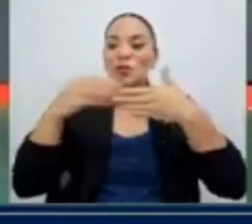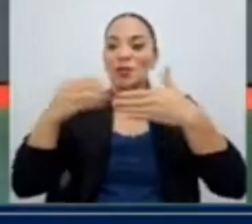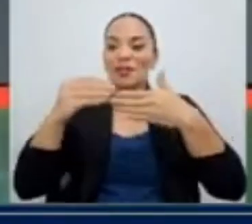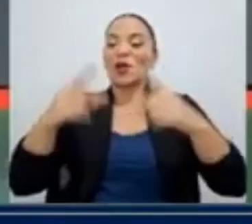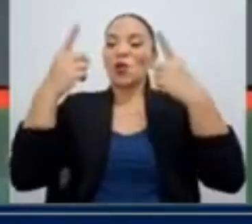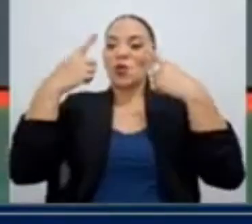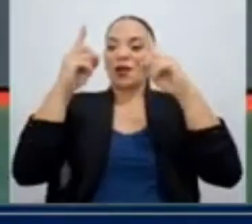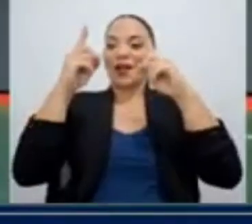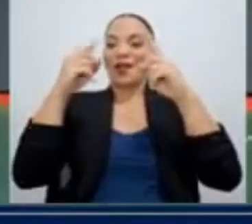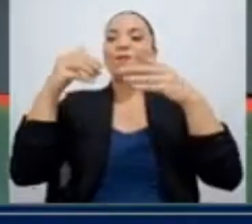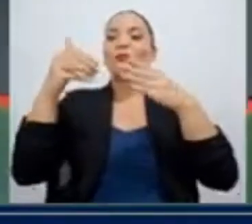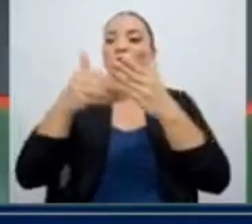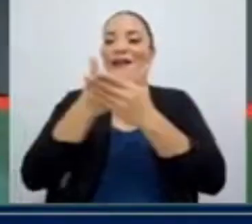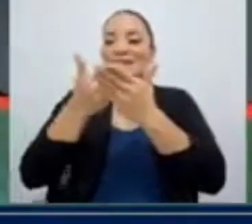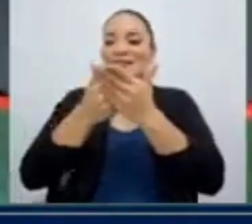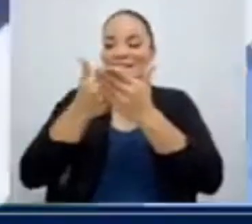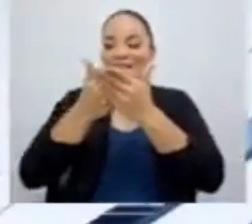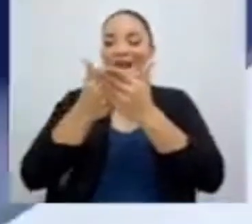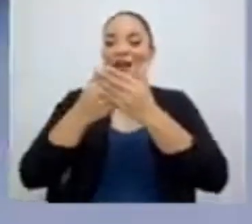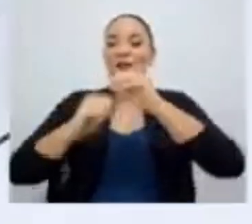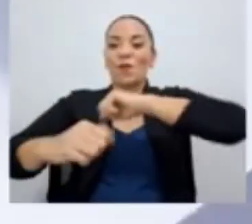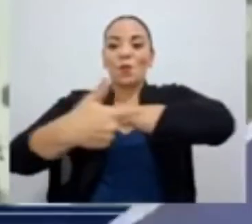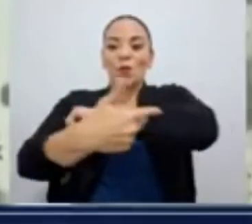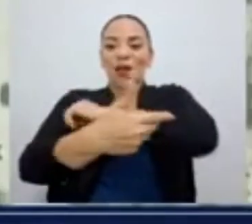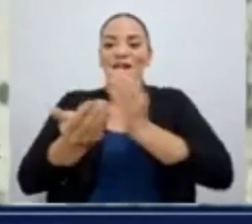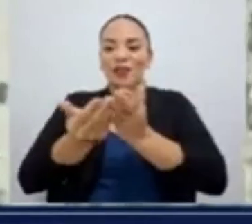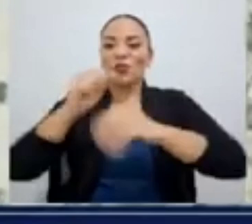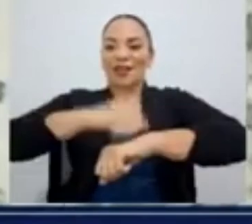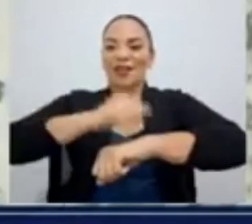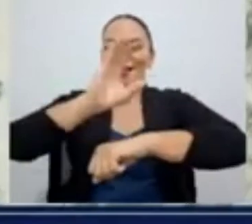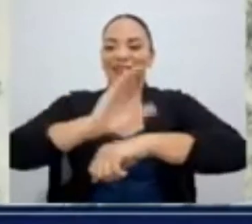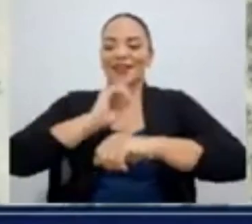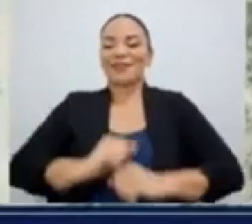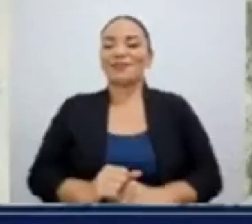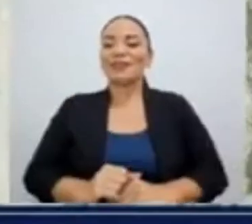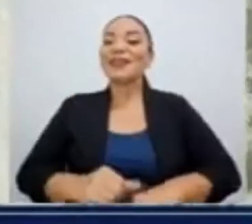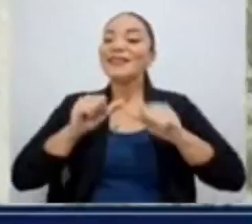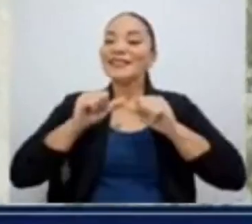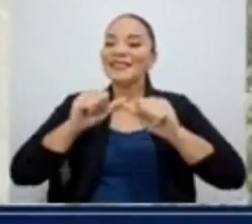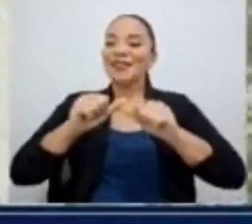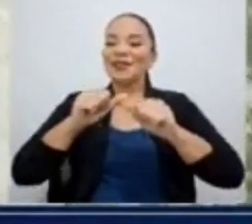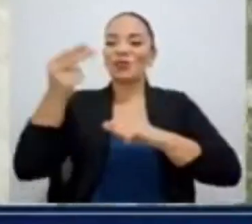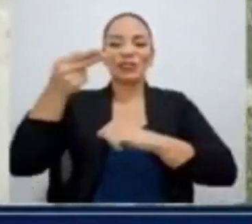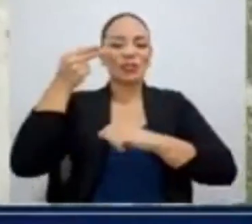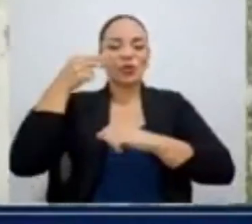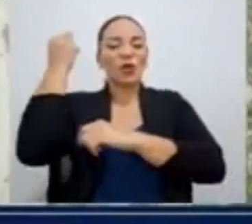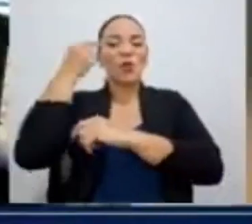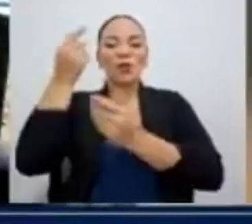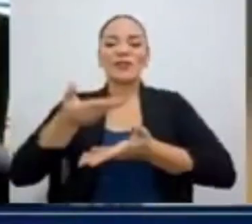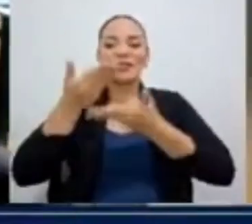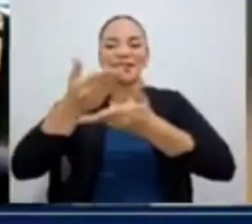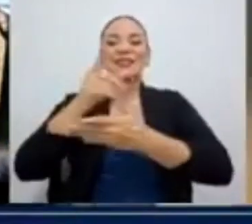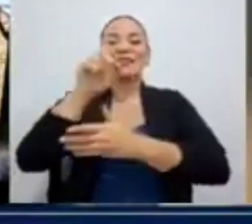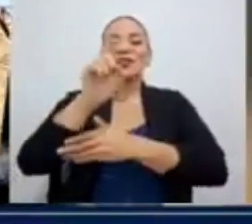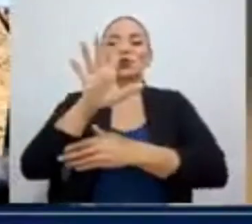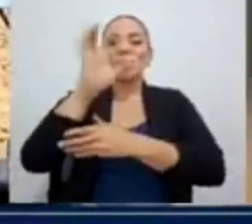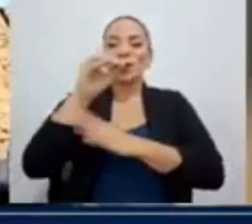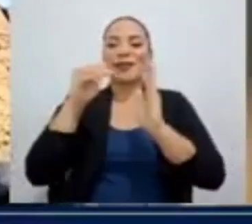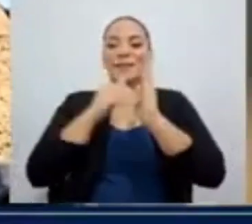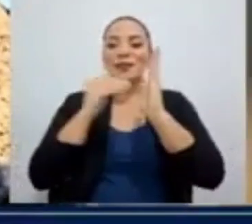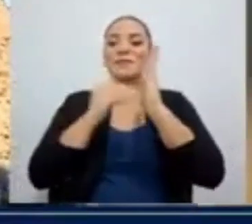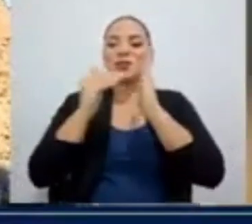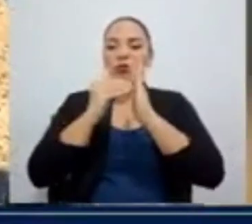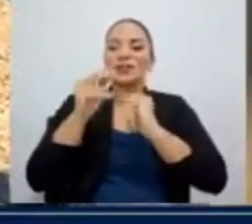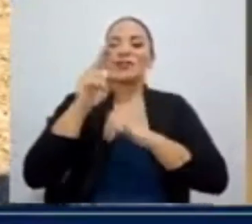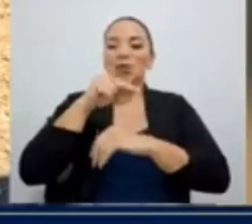finalmente modernizar el puerto de Caldera. Seguimos haciendo historia. Gobierno destinará 150.000 millones de